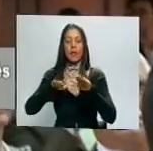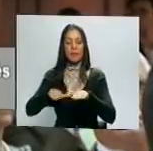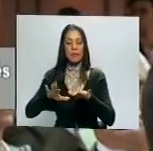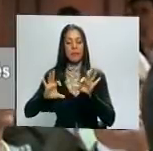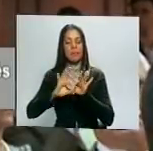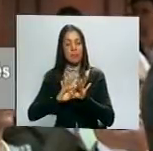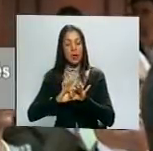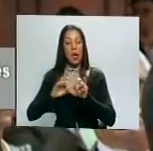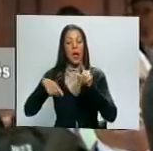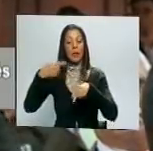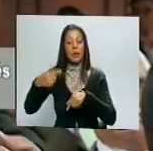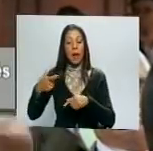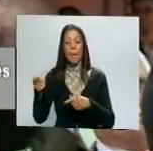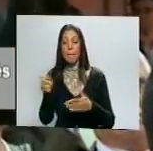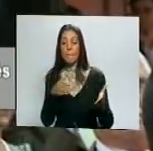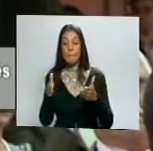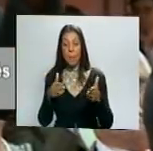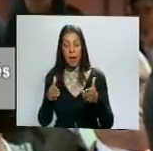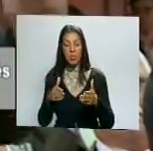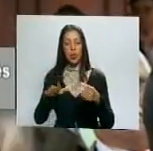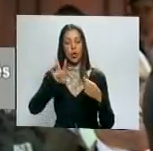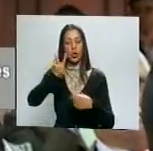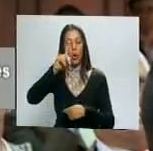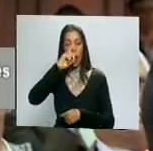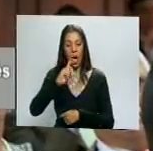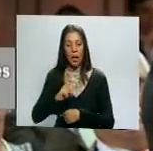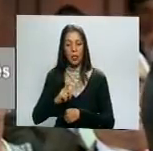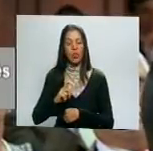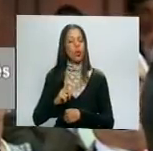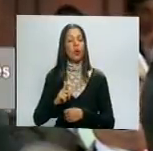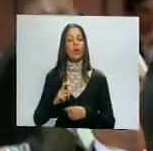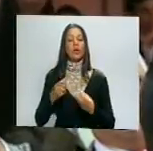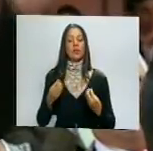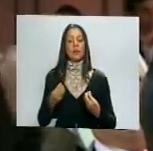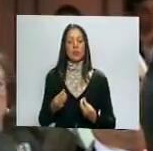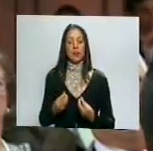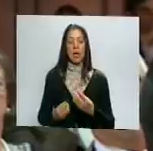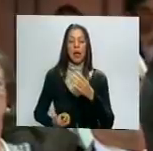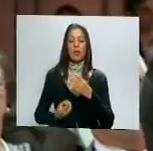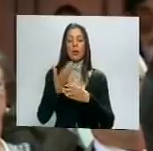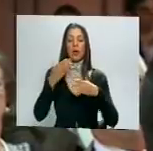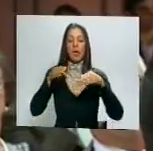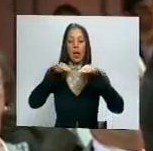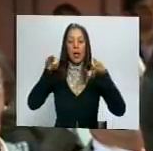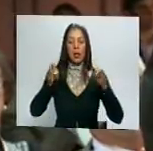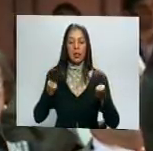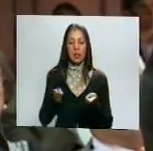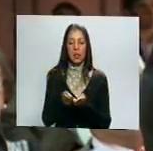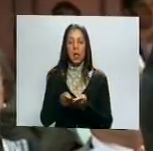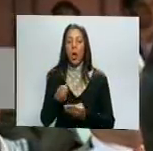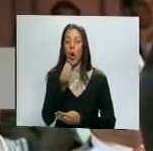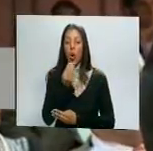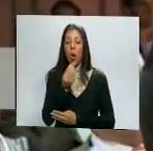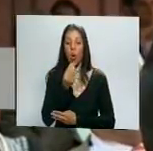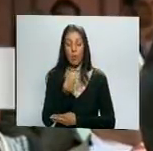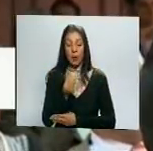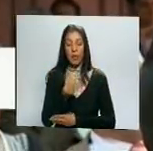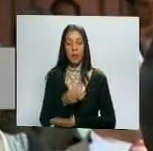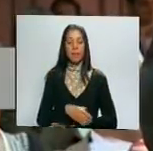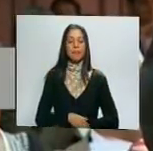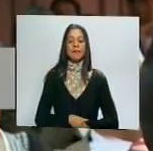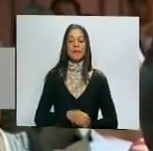próximo mes de marzo se cumplen 2 años de los comités locales de abastecimiento y producción